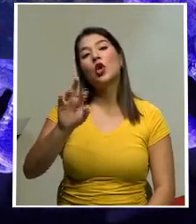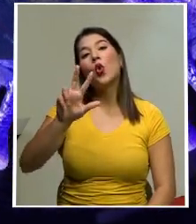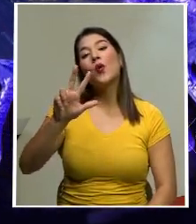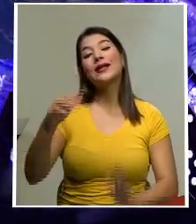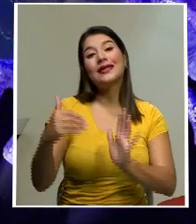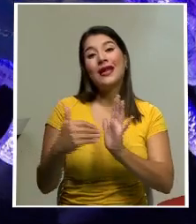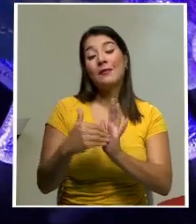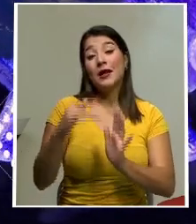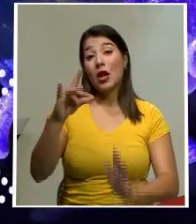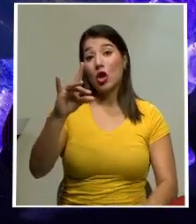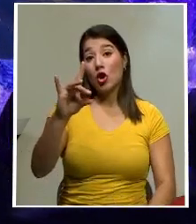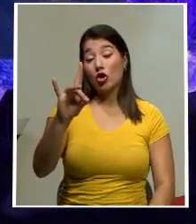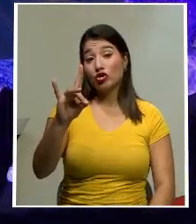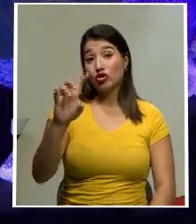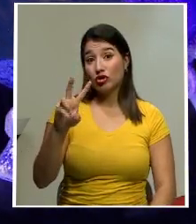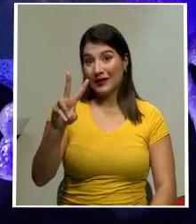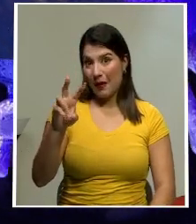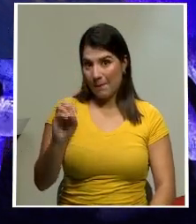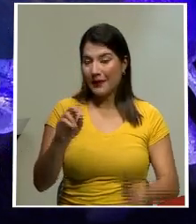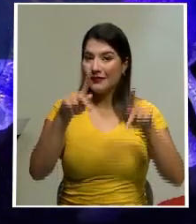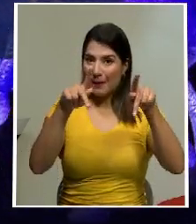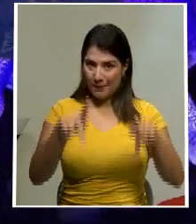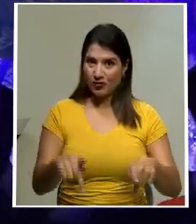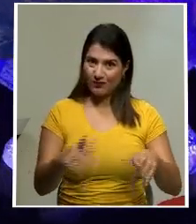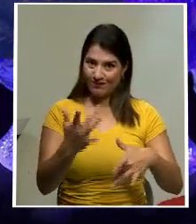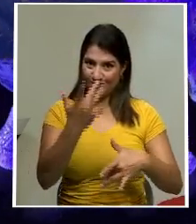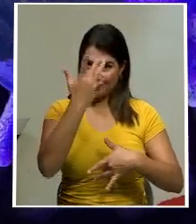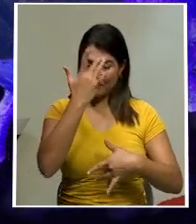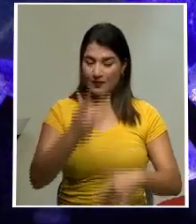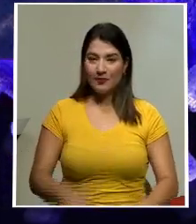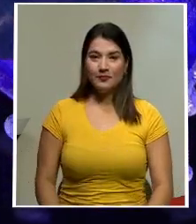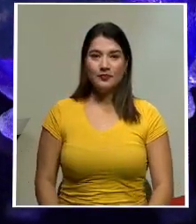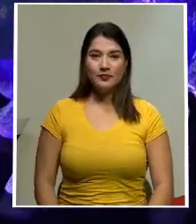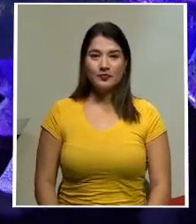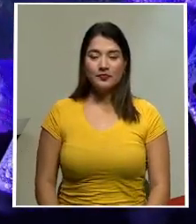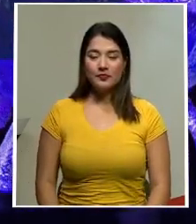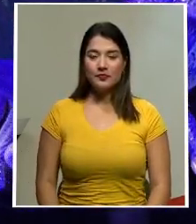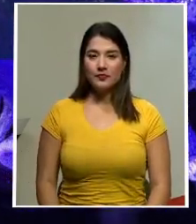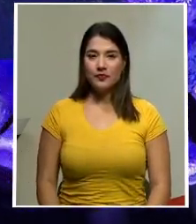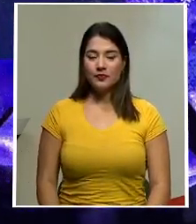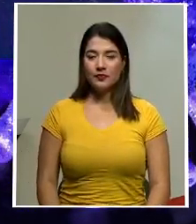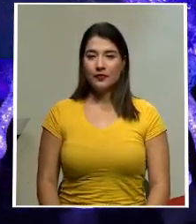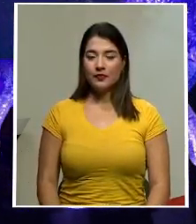293.820 personas que han tenido que afrontar esta enfermedad.